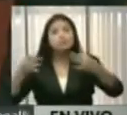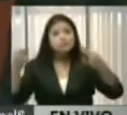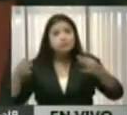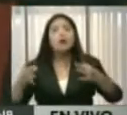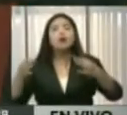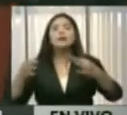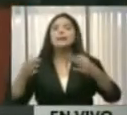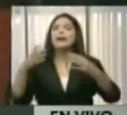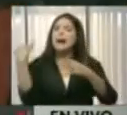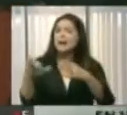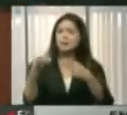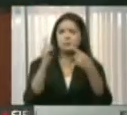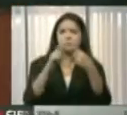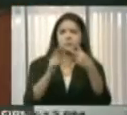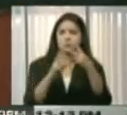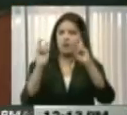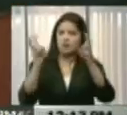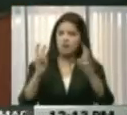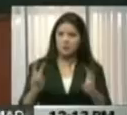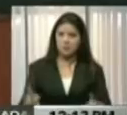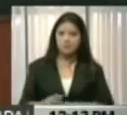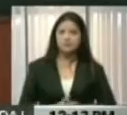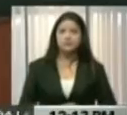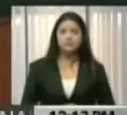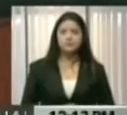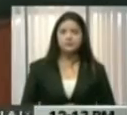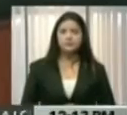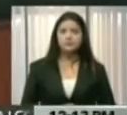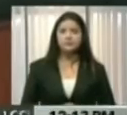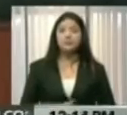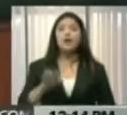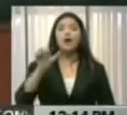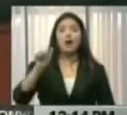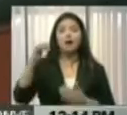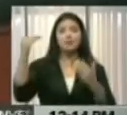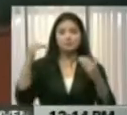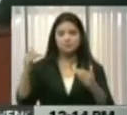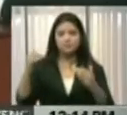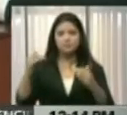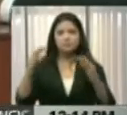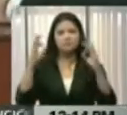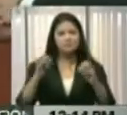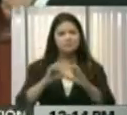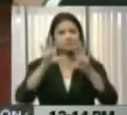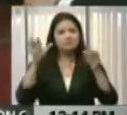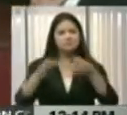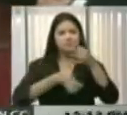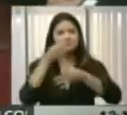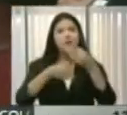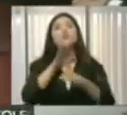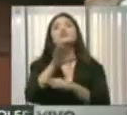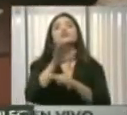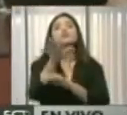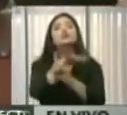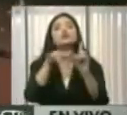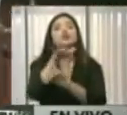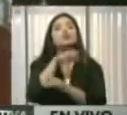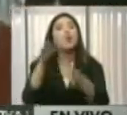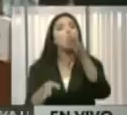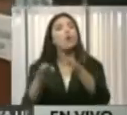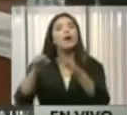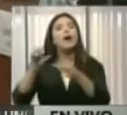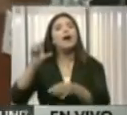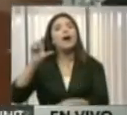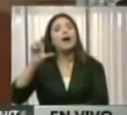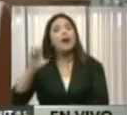cual se abordarán los siguientes puntos. A. Definición de la futura situación jurídica del